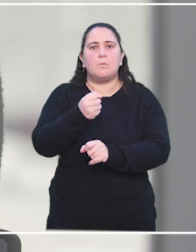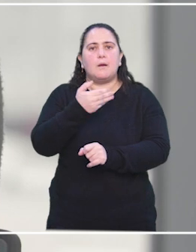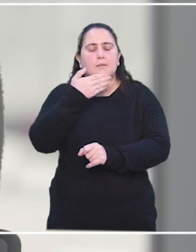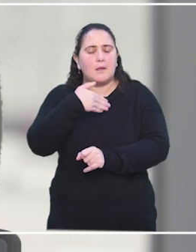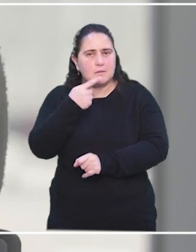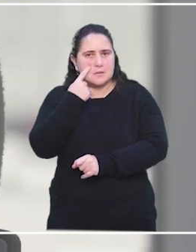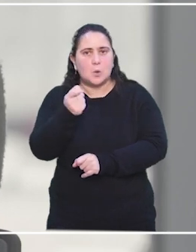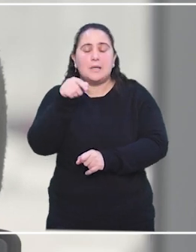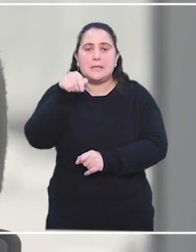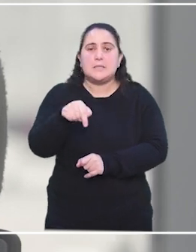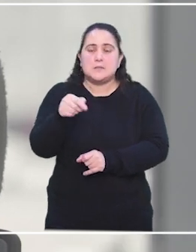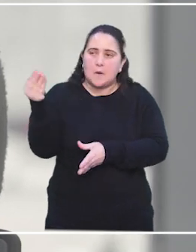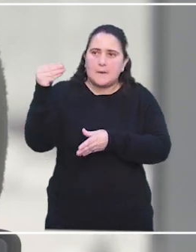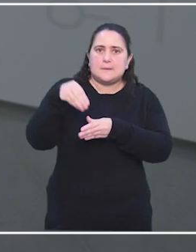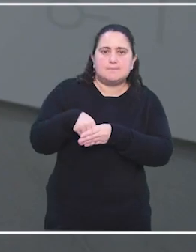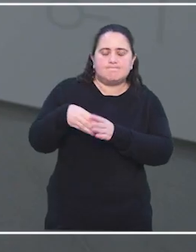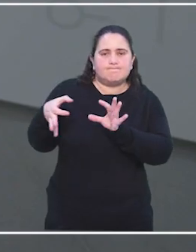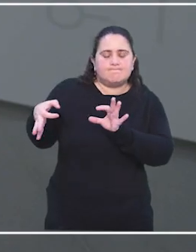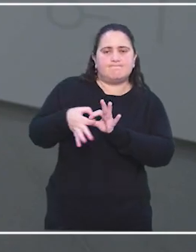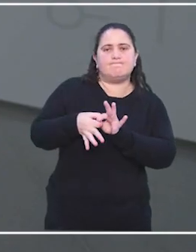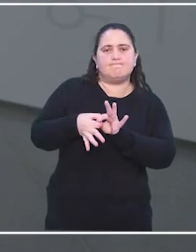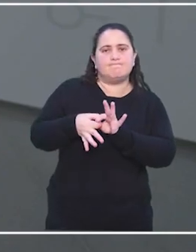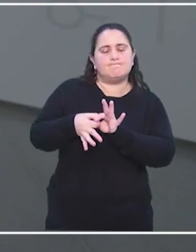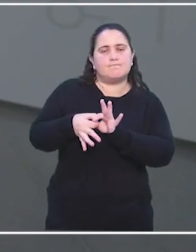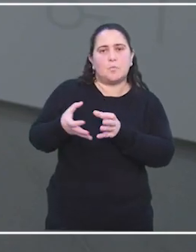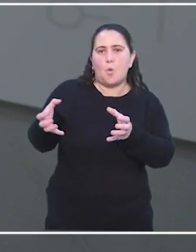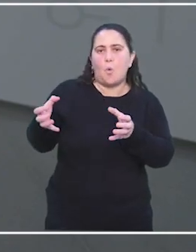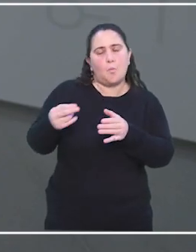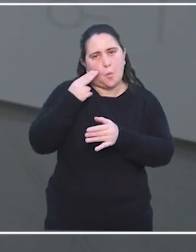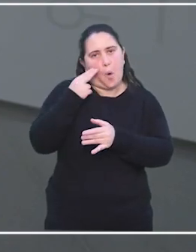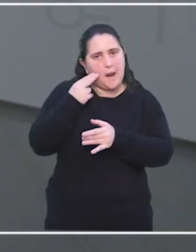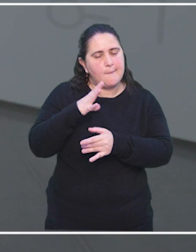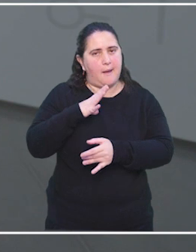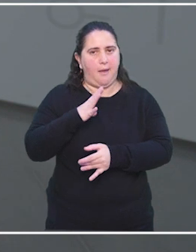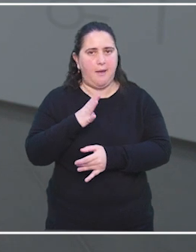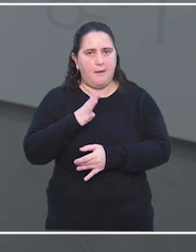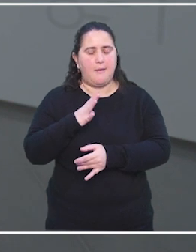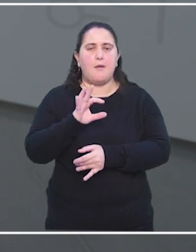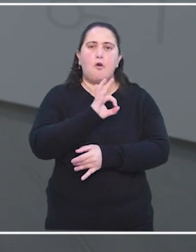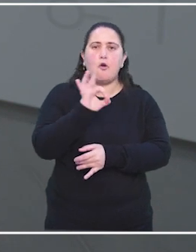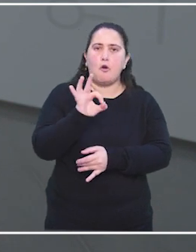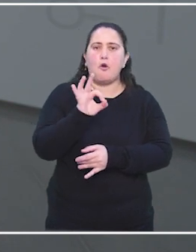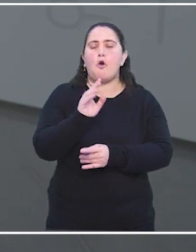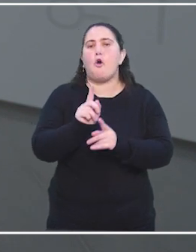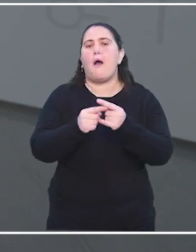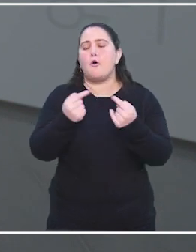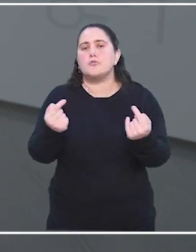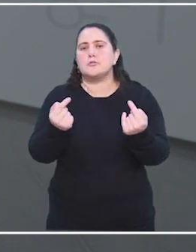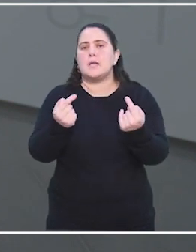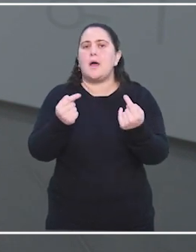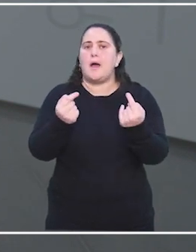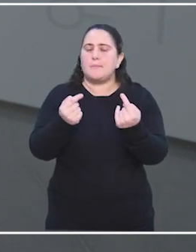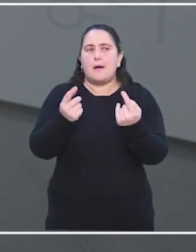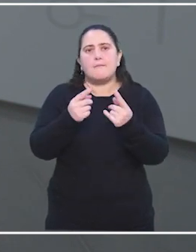eso lleva consigo un conjunto de problemáticas o de temas para